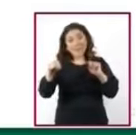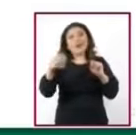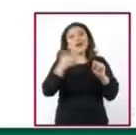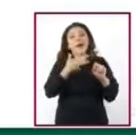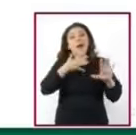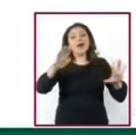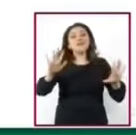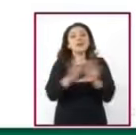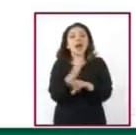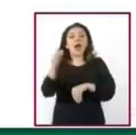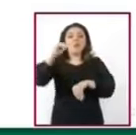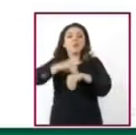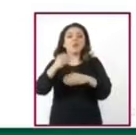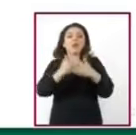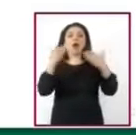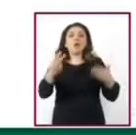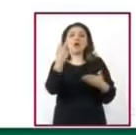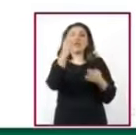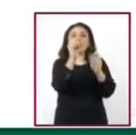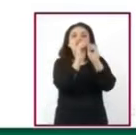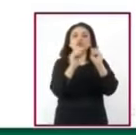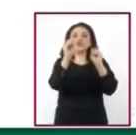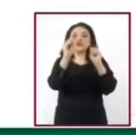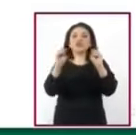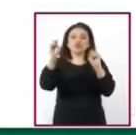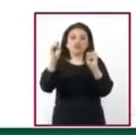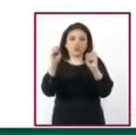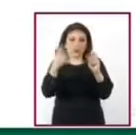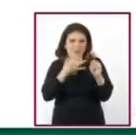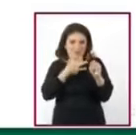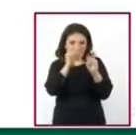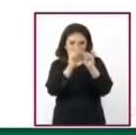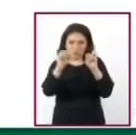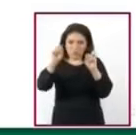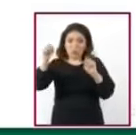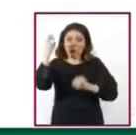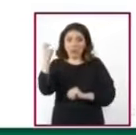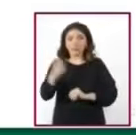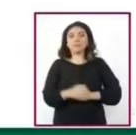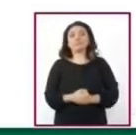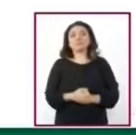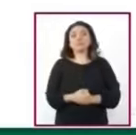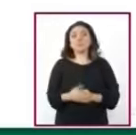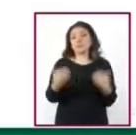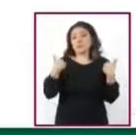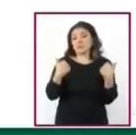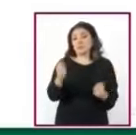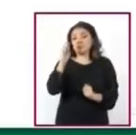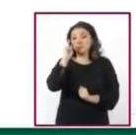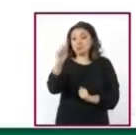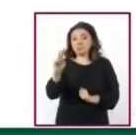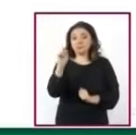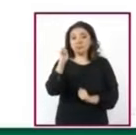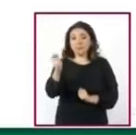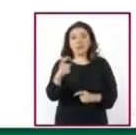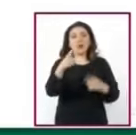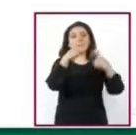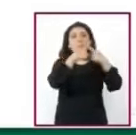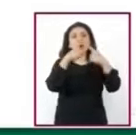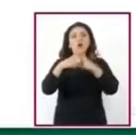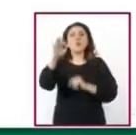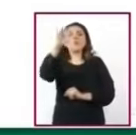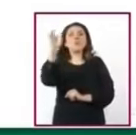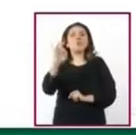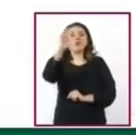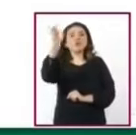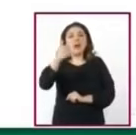forma decimal se recorra 2 espacios a la derecha. De esta manera se obtiene el porcentaje de cada uno